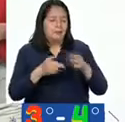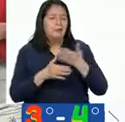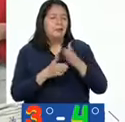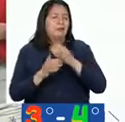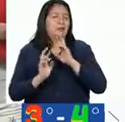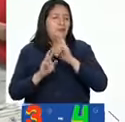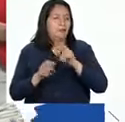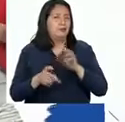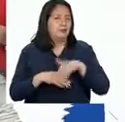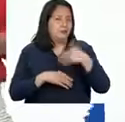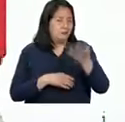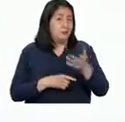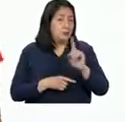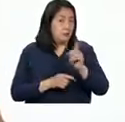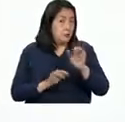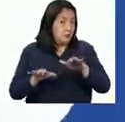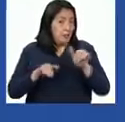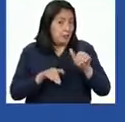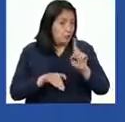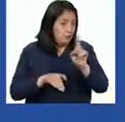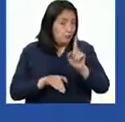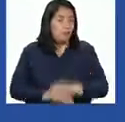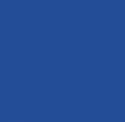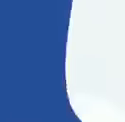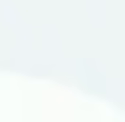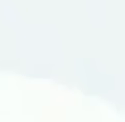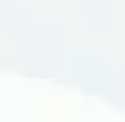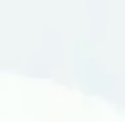de la pausa. Ya regresamos, no se muevan.